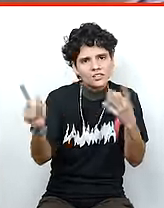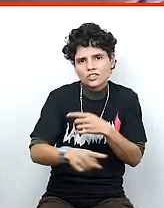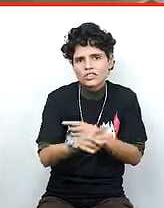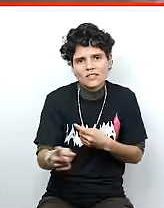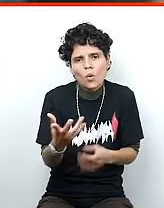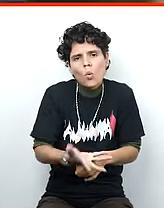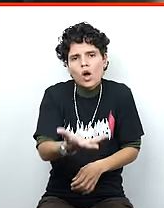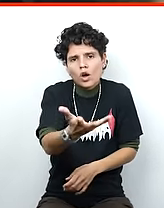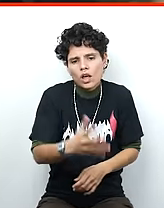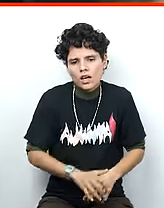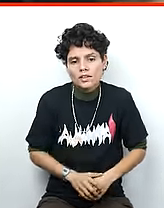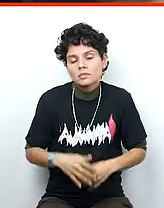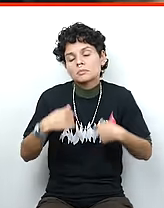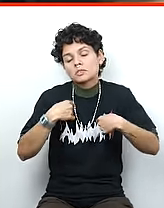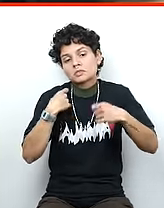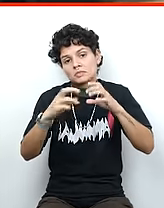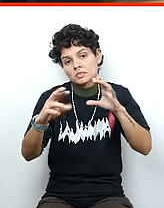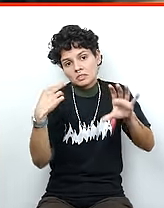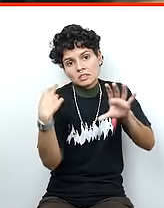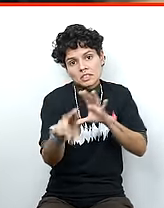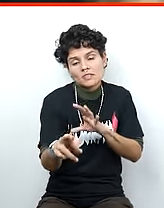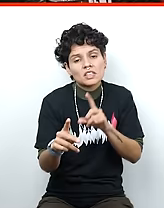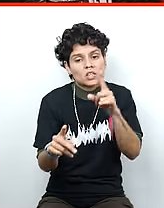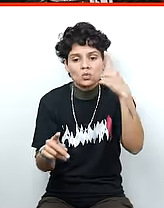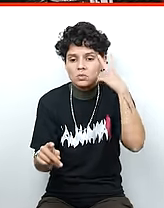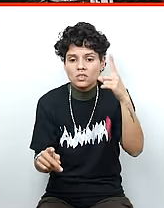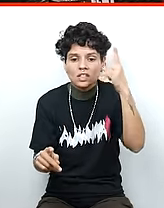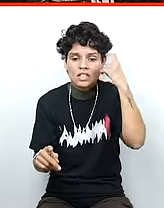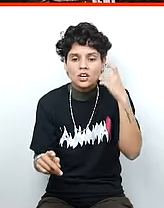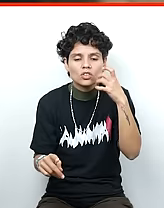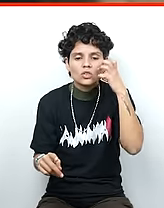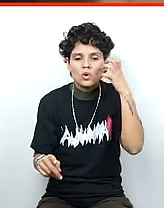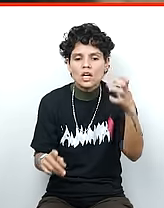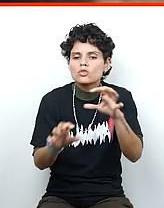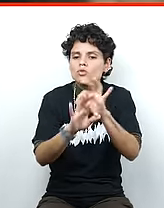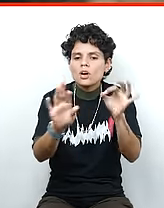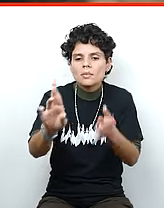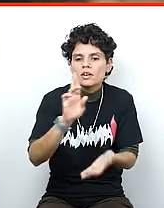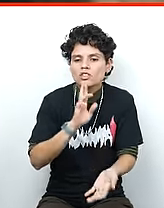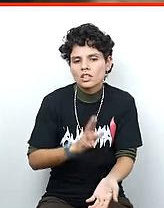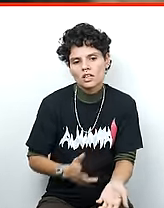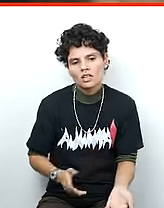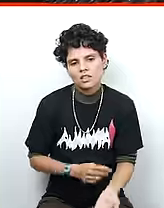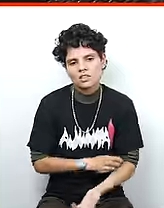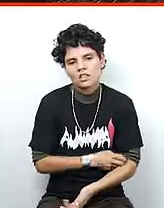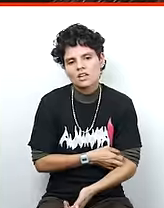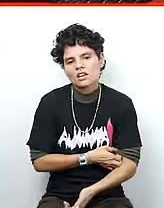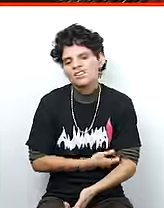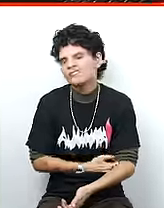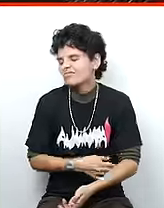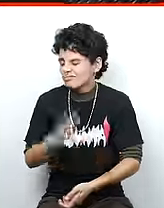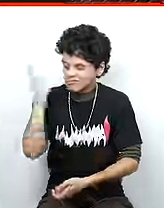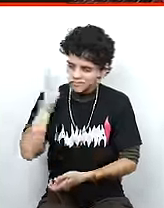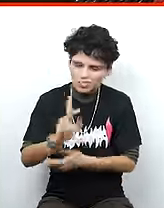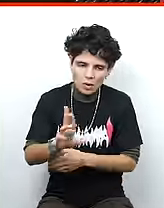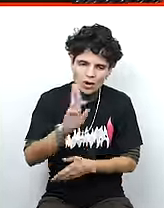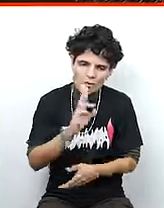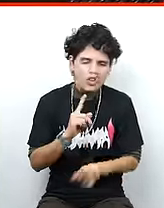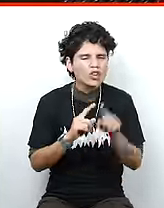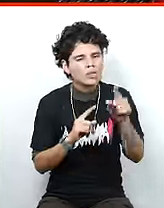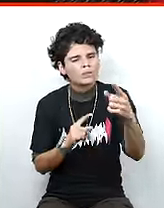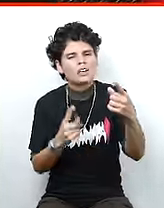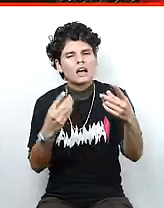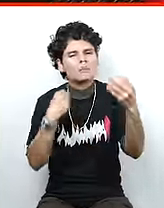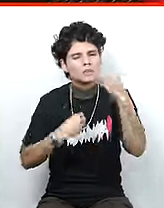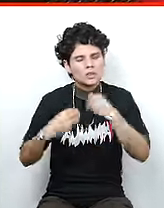bueno. Yo te escribí, pues. Te escribí dos veces, pero tú parece que no tenías celular. Nunca me contestaste. No. Y yo así, ah, oh, nunca me contestó. Y ahí me dice, no,